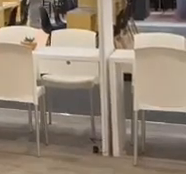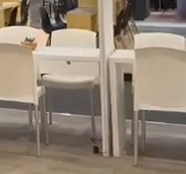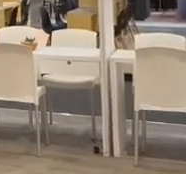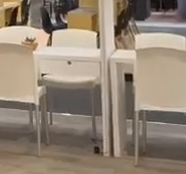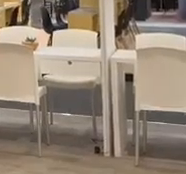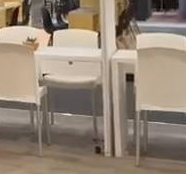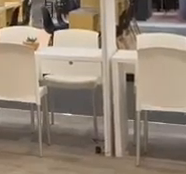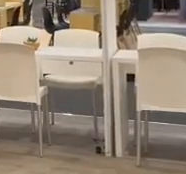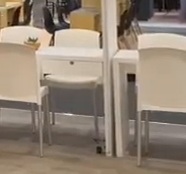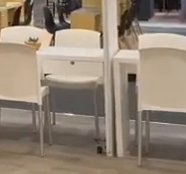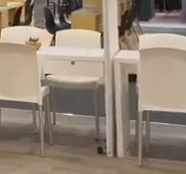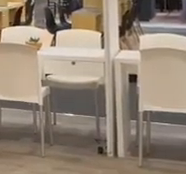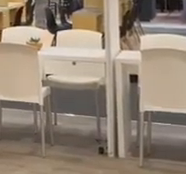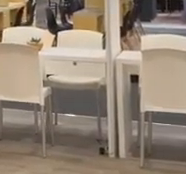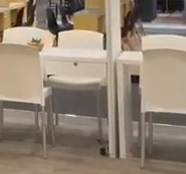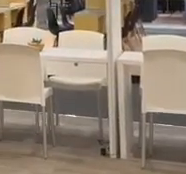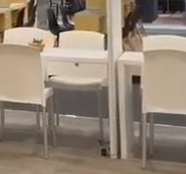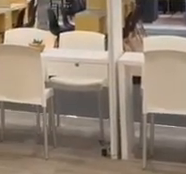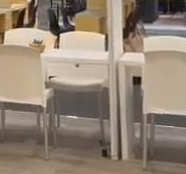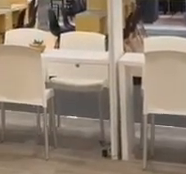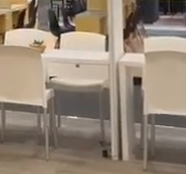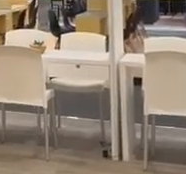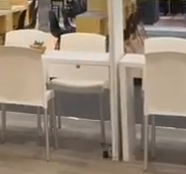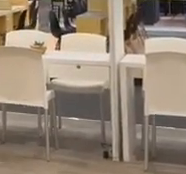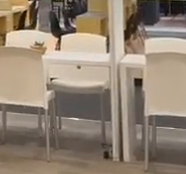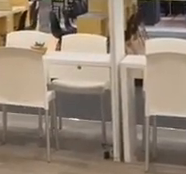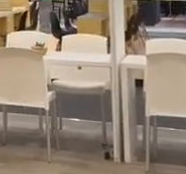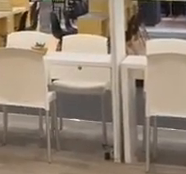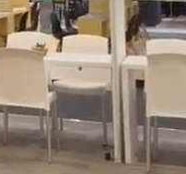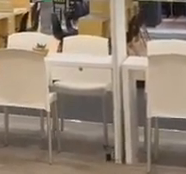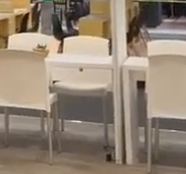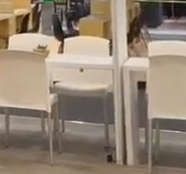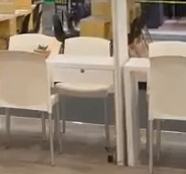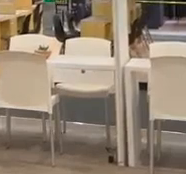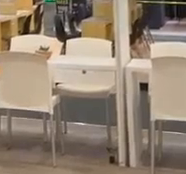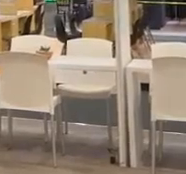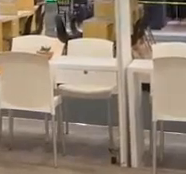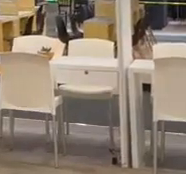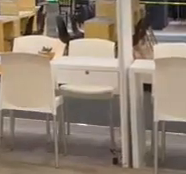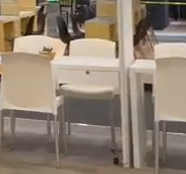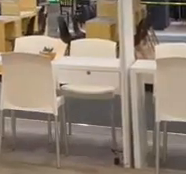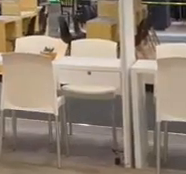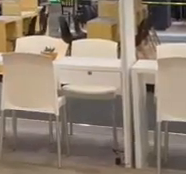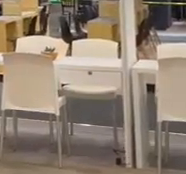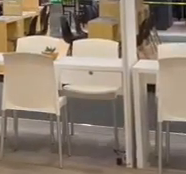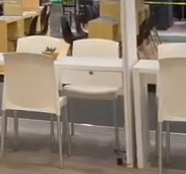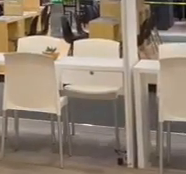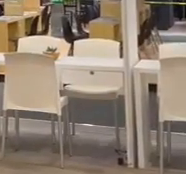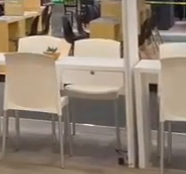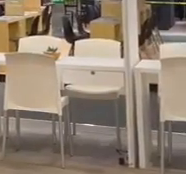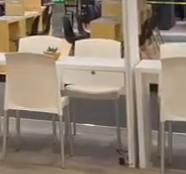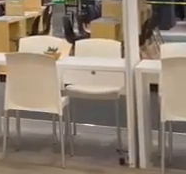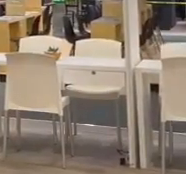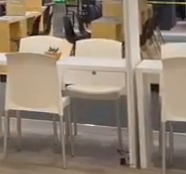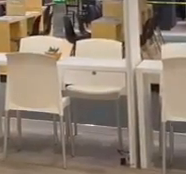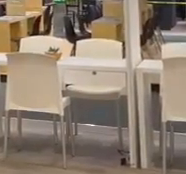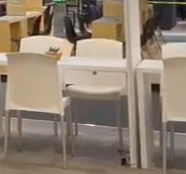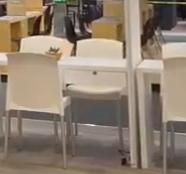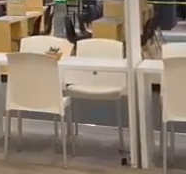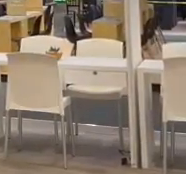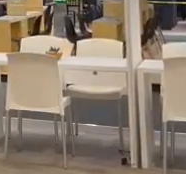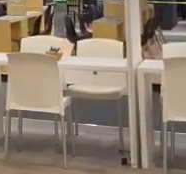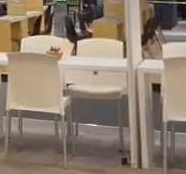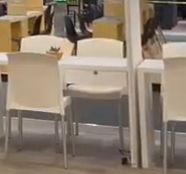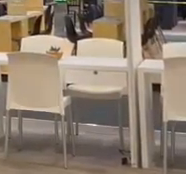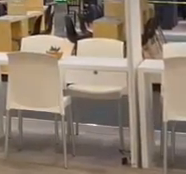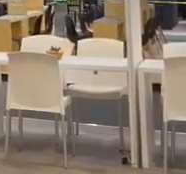mil millones de dólares. Por su parte, el presidente de la Concanaco Servitur, Héctor Tejada Char, destacó que el